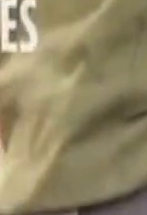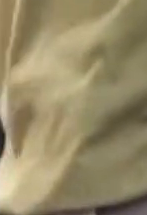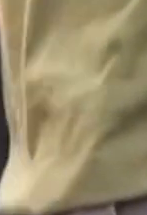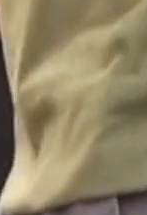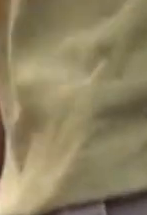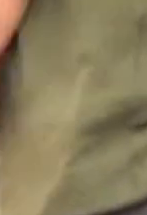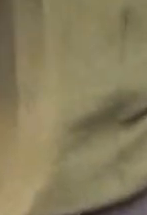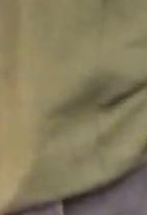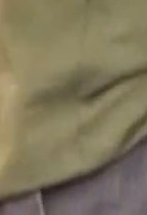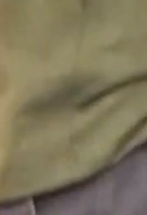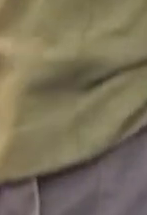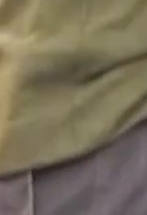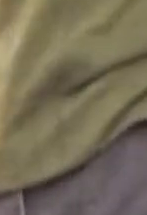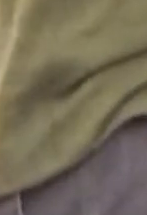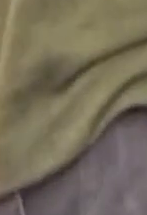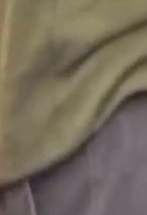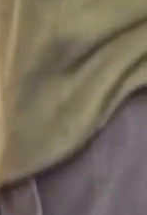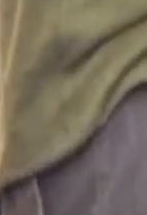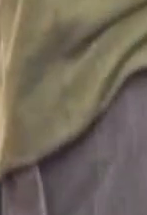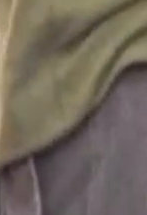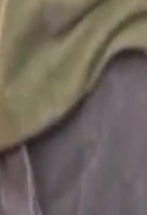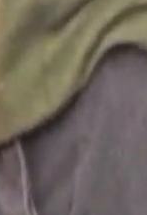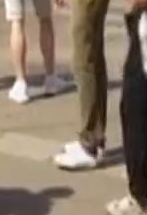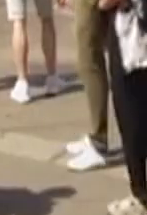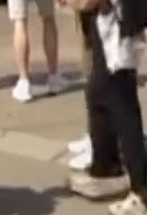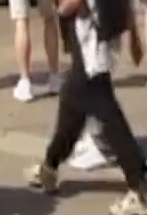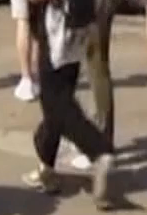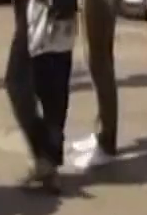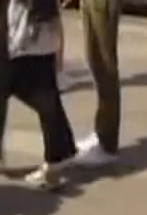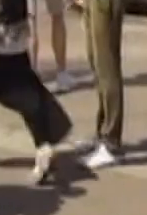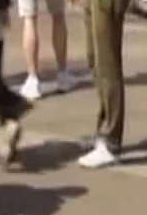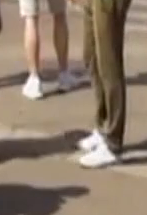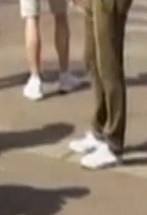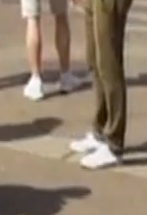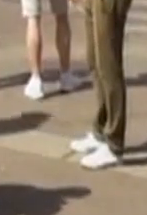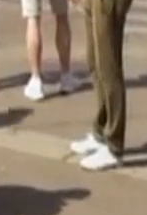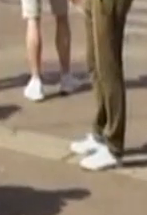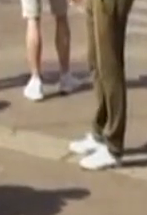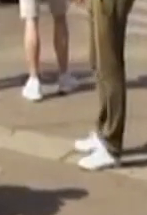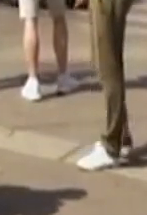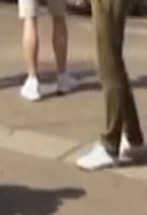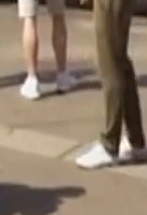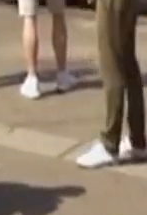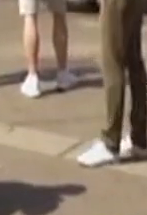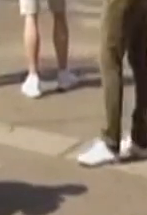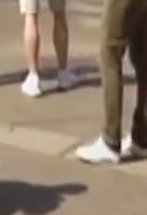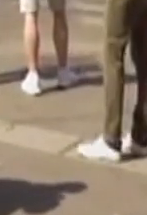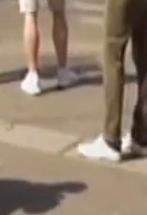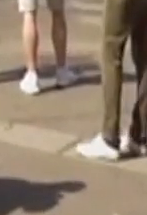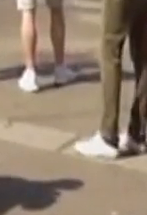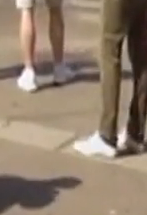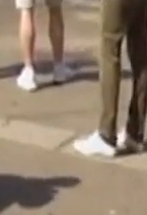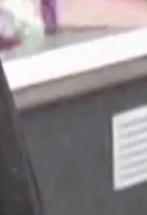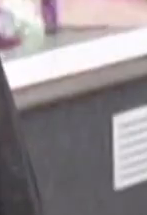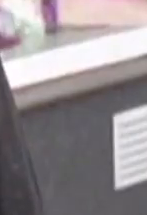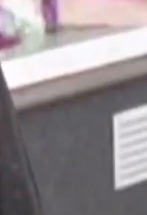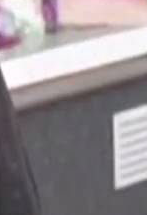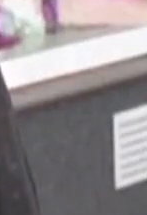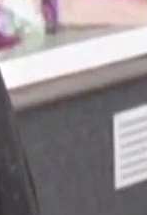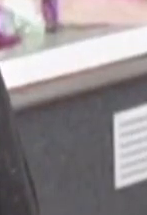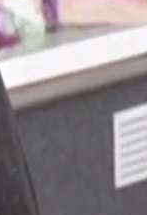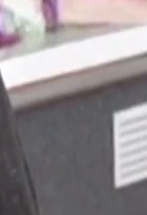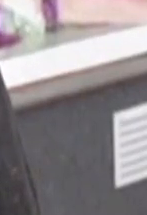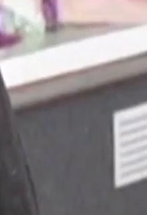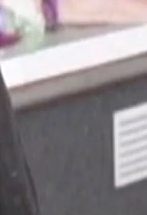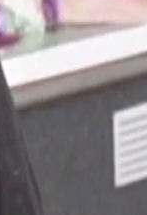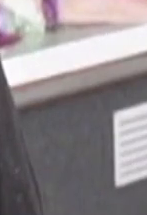último estudio, 10 años antes. En Viena se ha producido recientemente un aumento significativo de las muertes relacionadas con las drogas. Ich